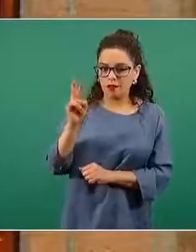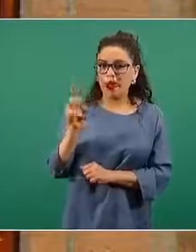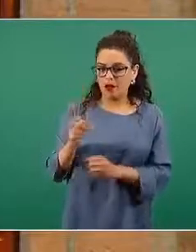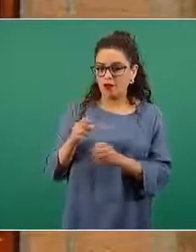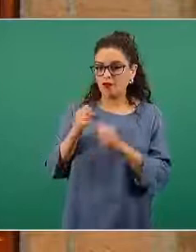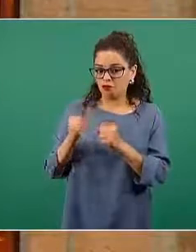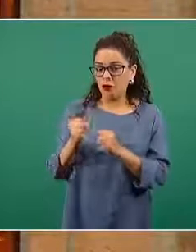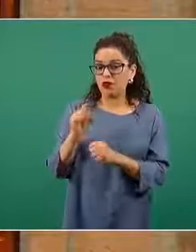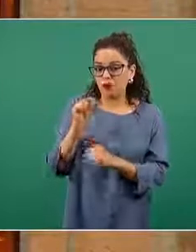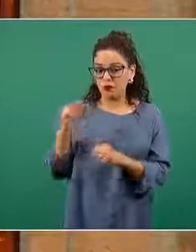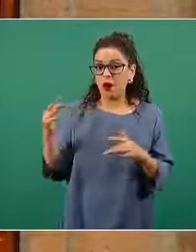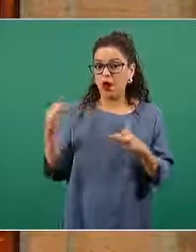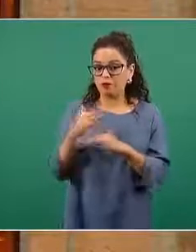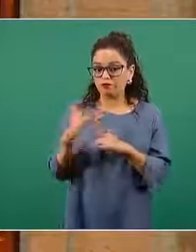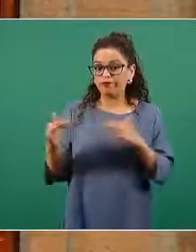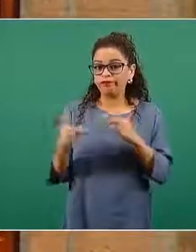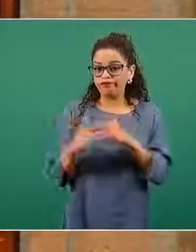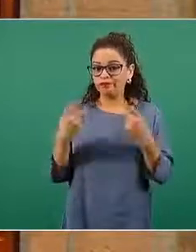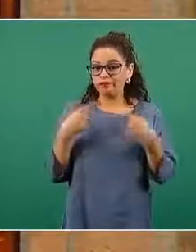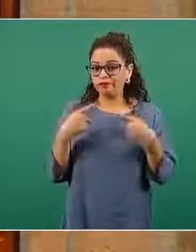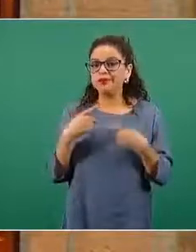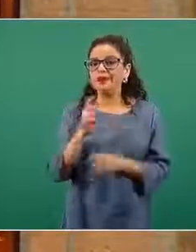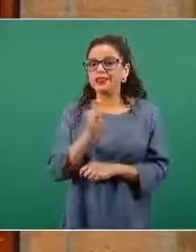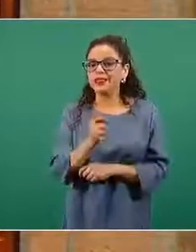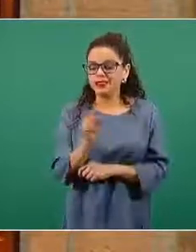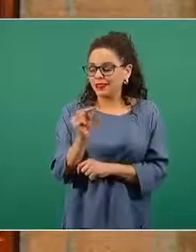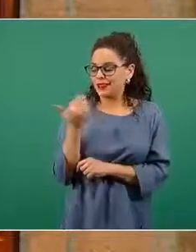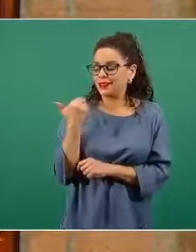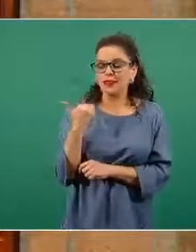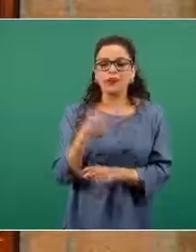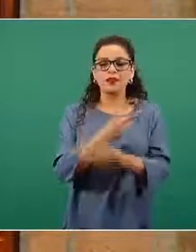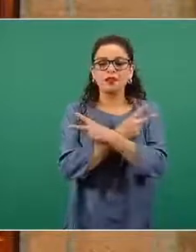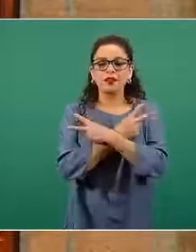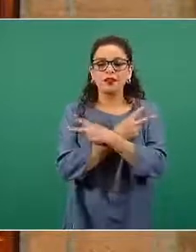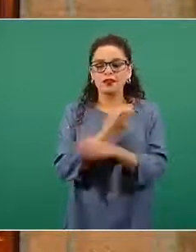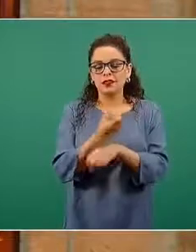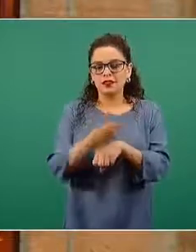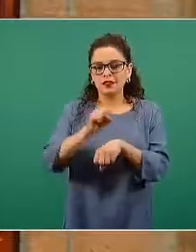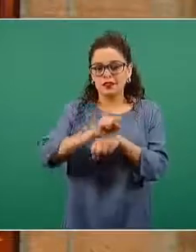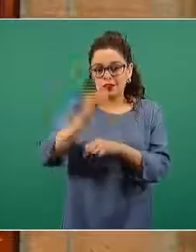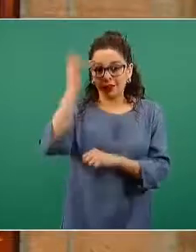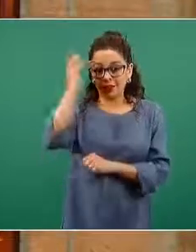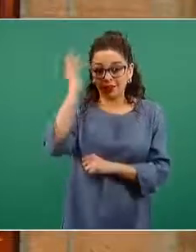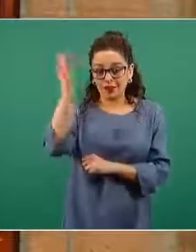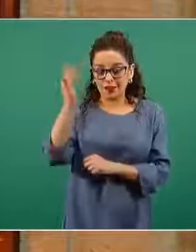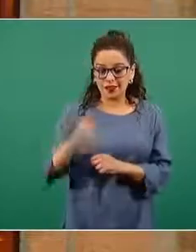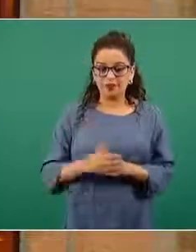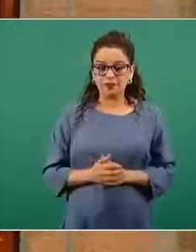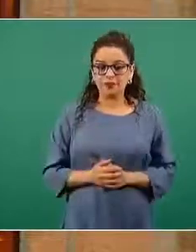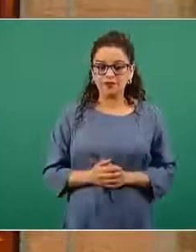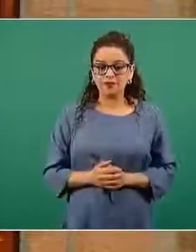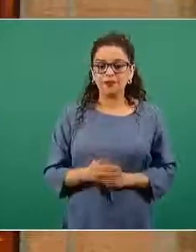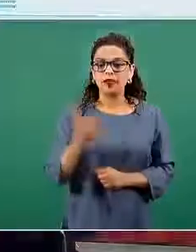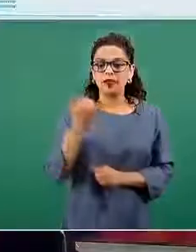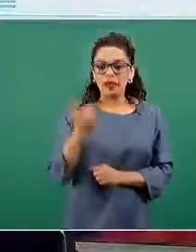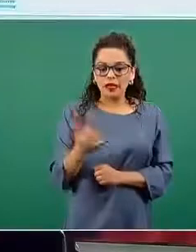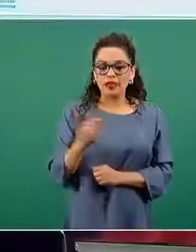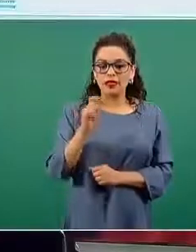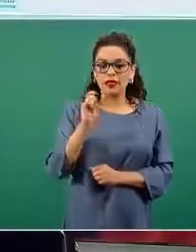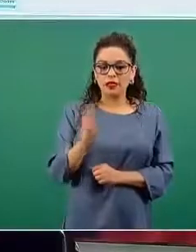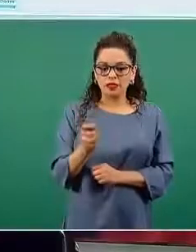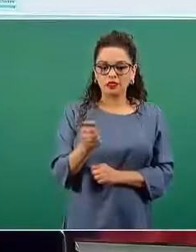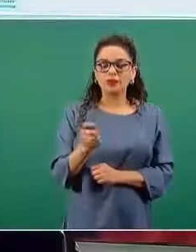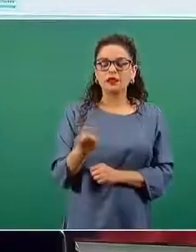de la movilidad, que fueron precisamente las vacaciones de Semana Santa y sobre todo obviamente el fin de Semana Santa